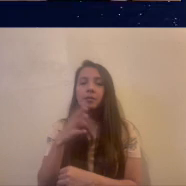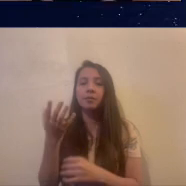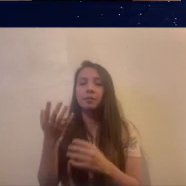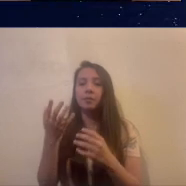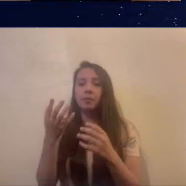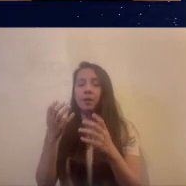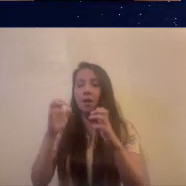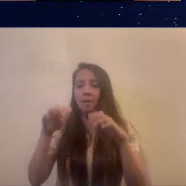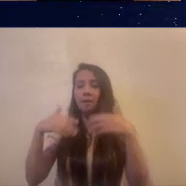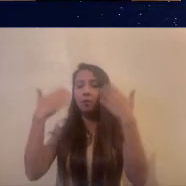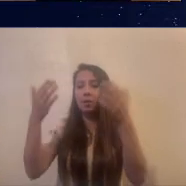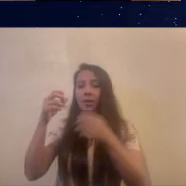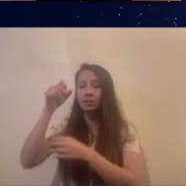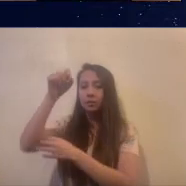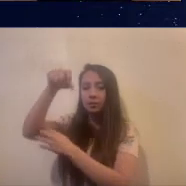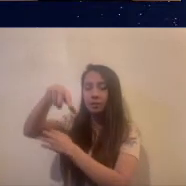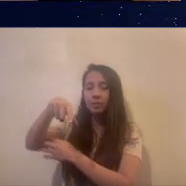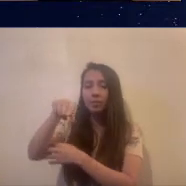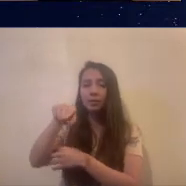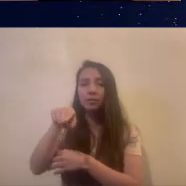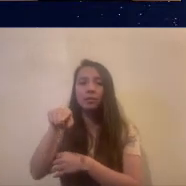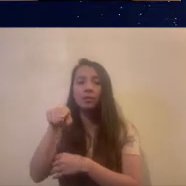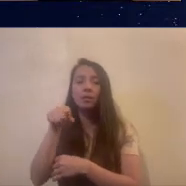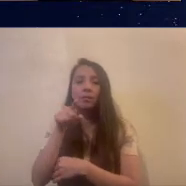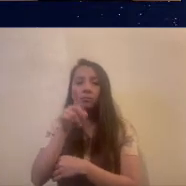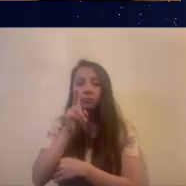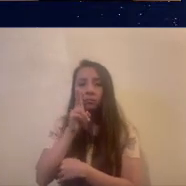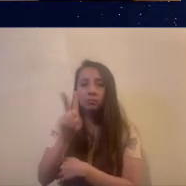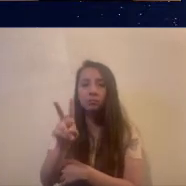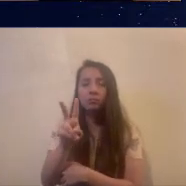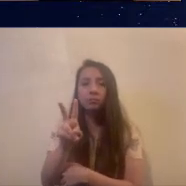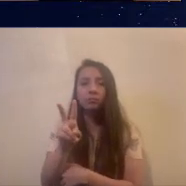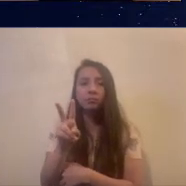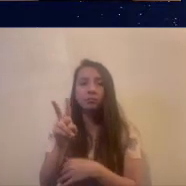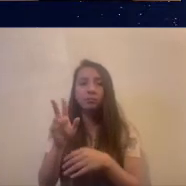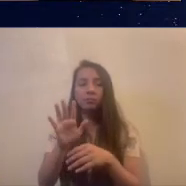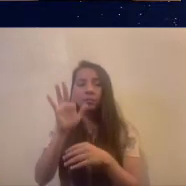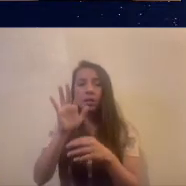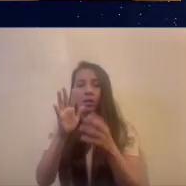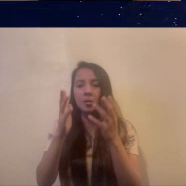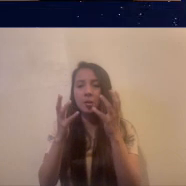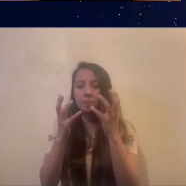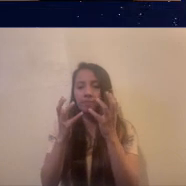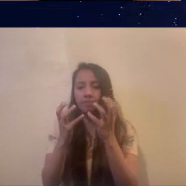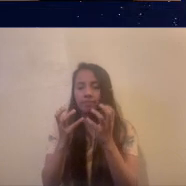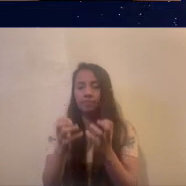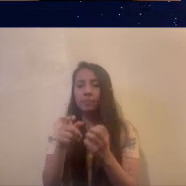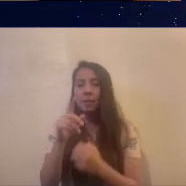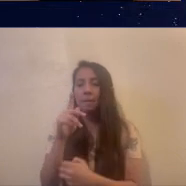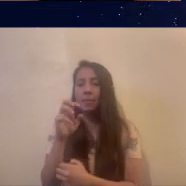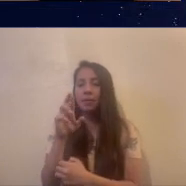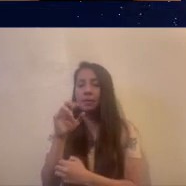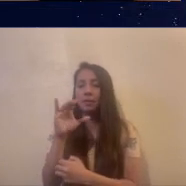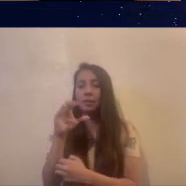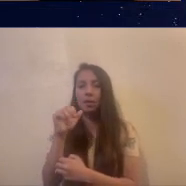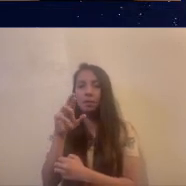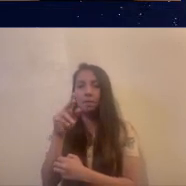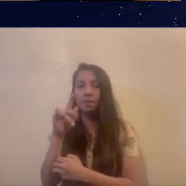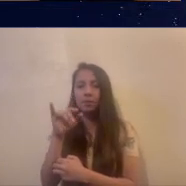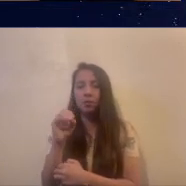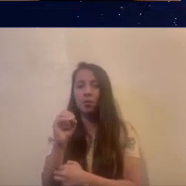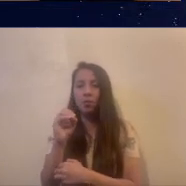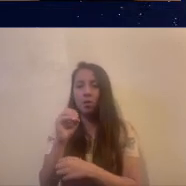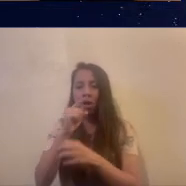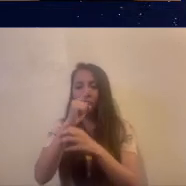se afecta la estructura externa de las semillas, principalmente se observa una desecación de lo que es el pericarpio, se